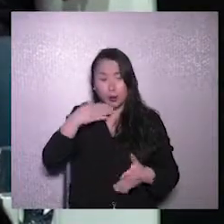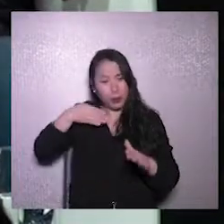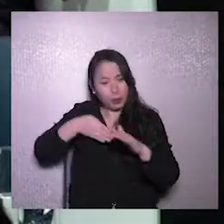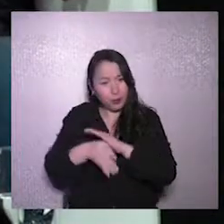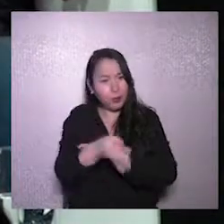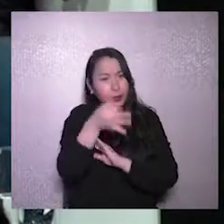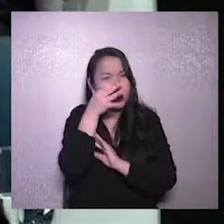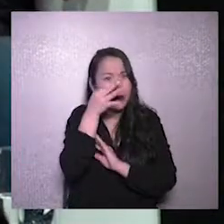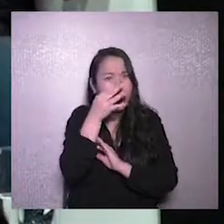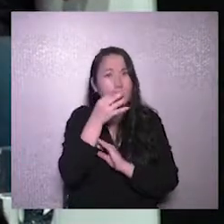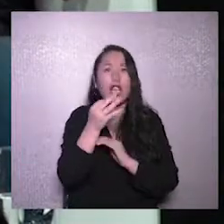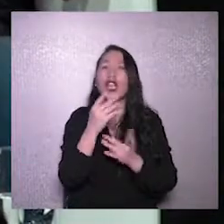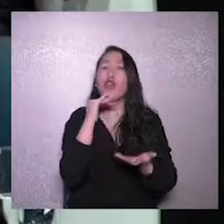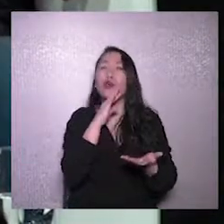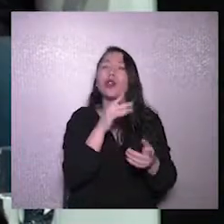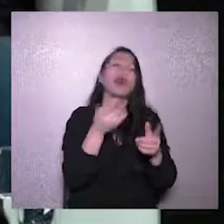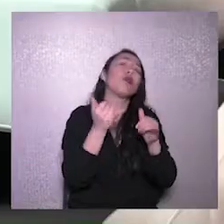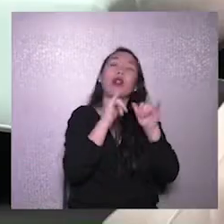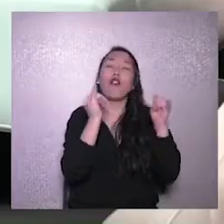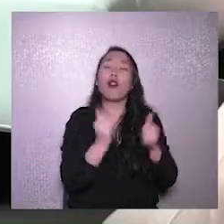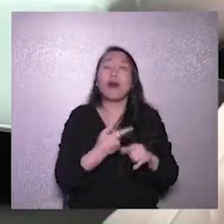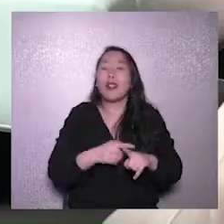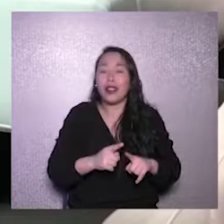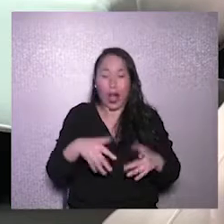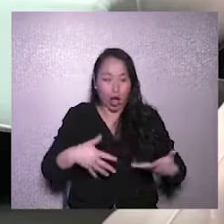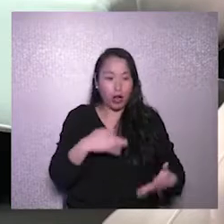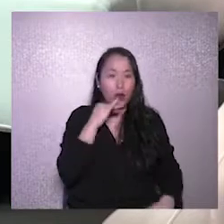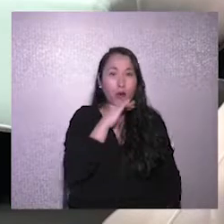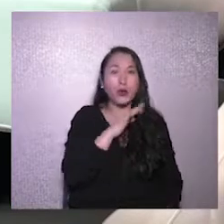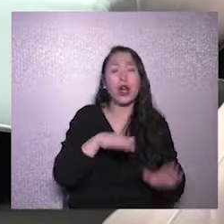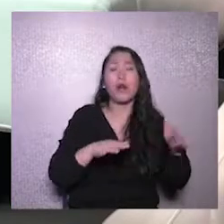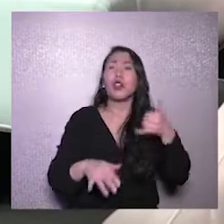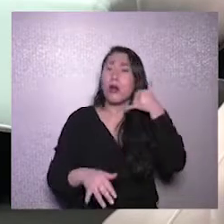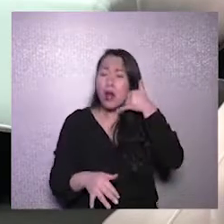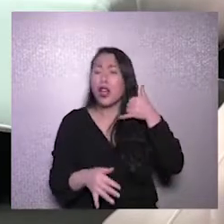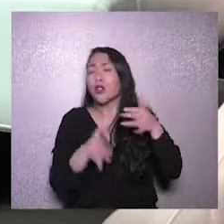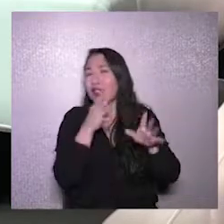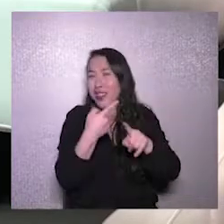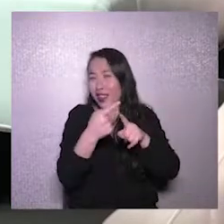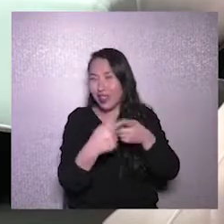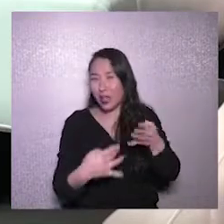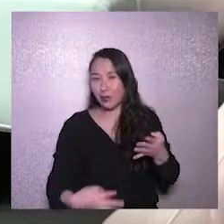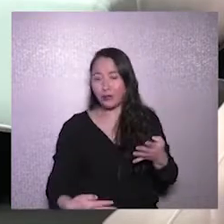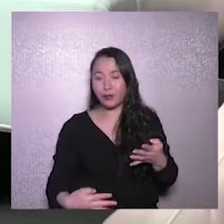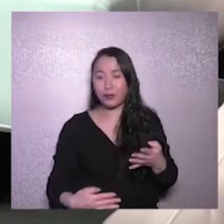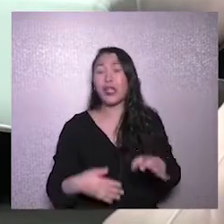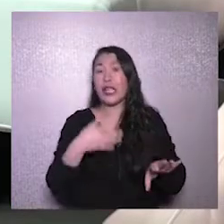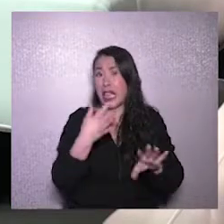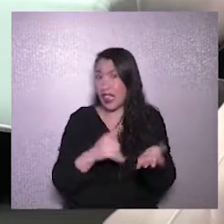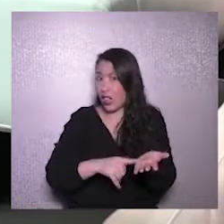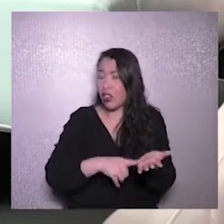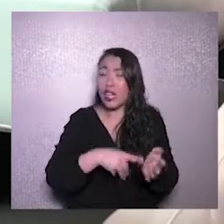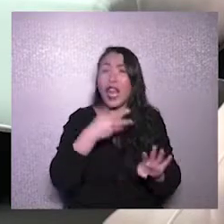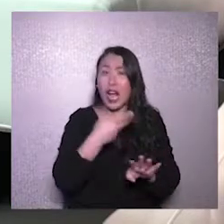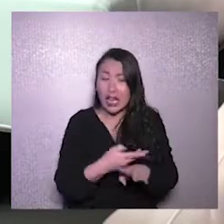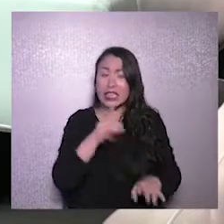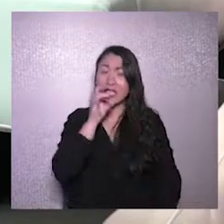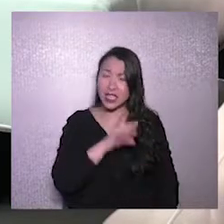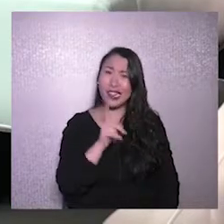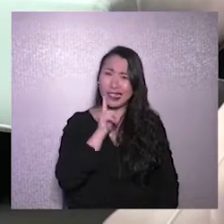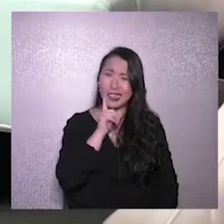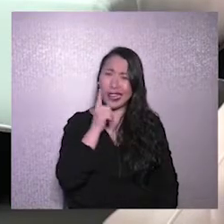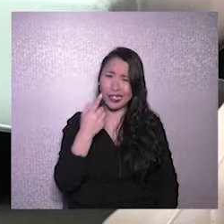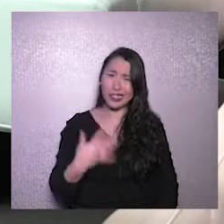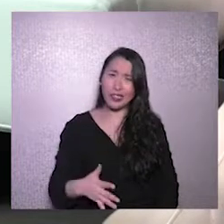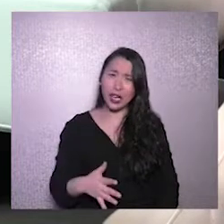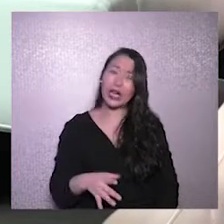una manera distinta a la que se ha relacionado hoy día, a través de un celular, en fin, etcétera, que están las tecnologías, Chile las produce, Chile las tiene,